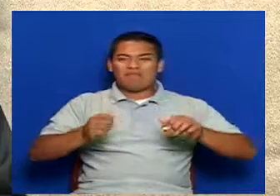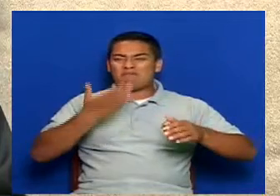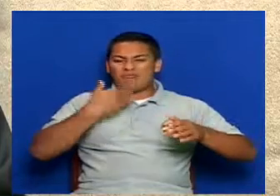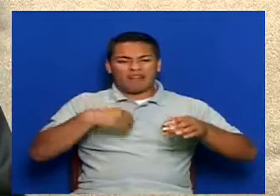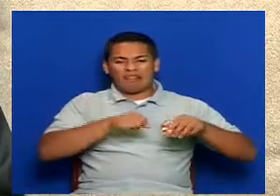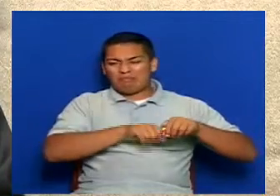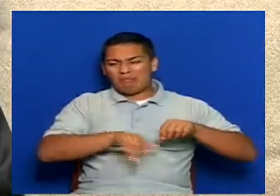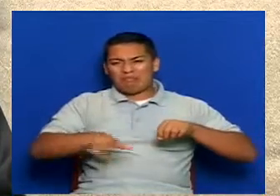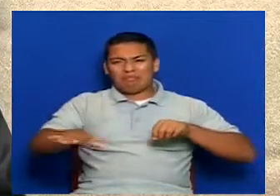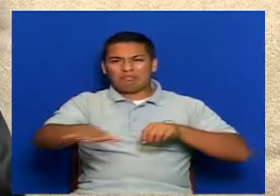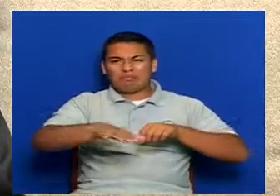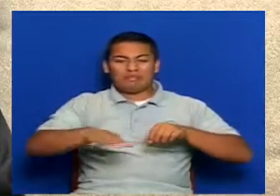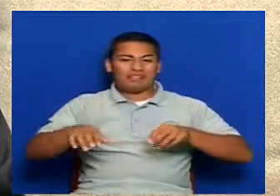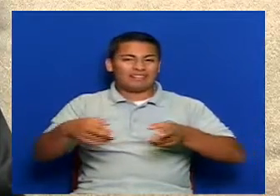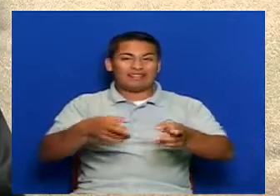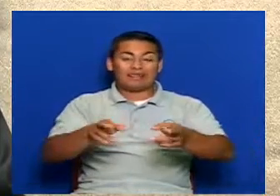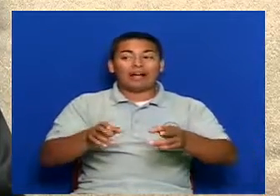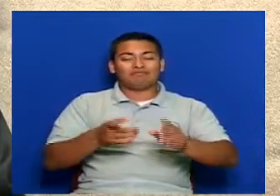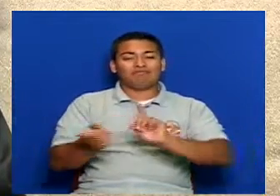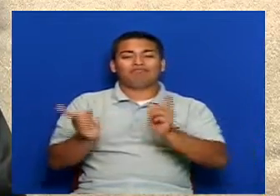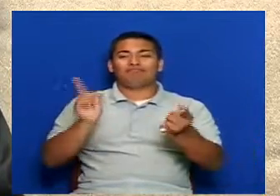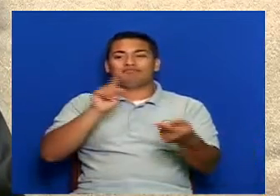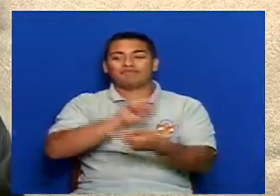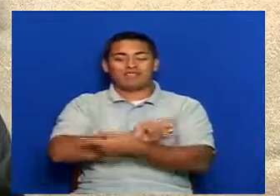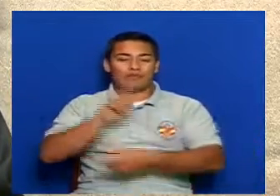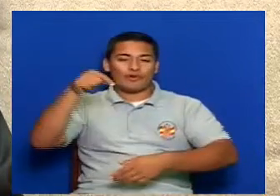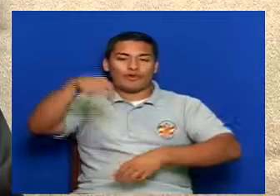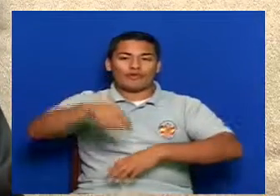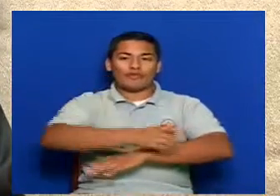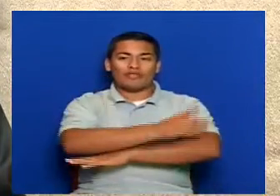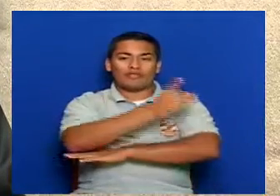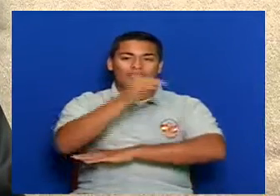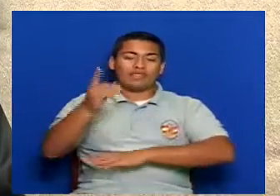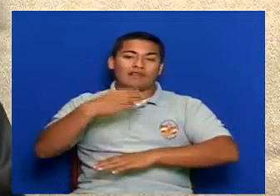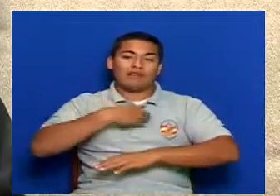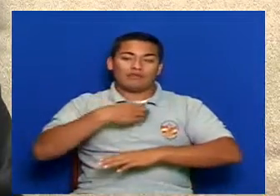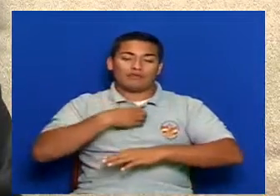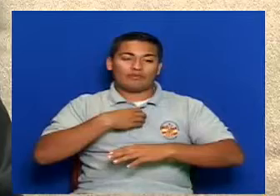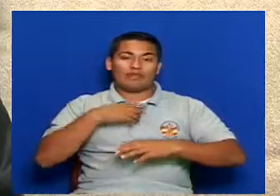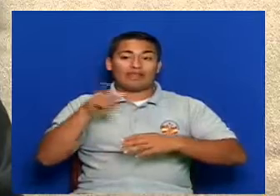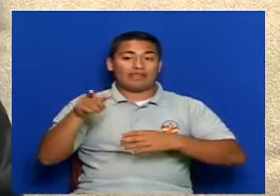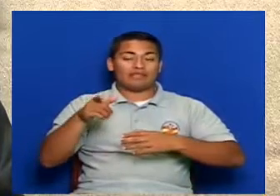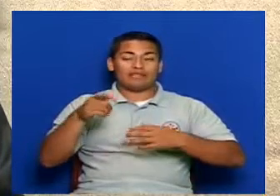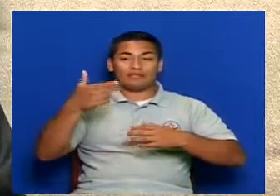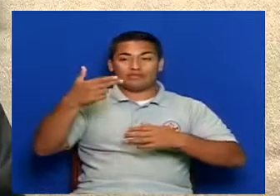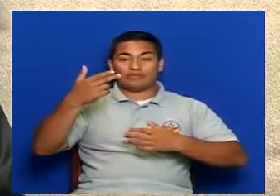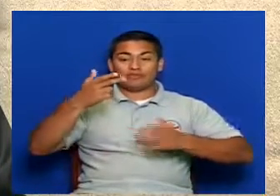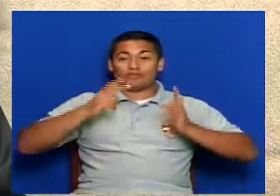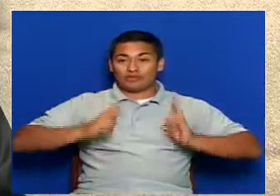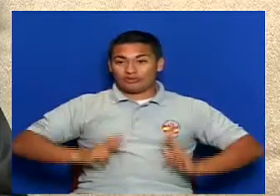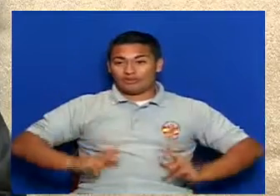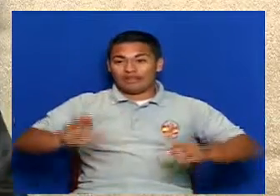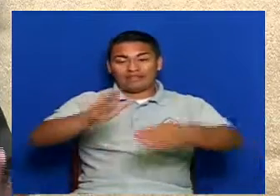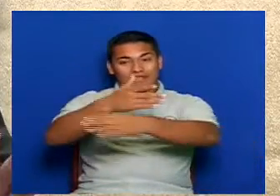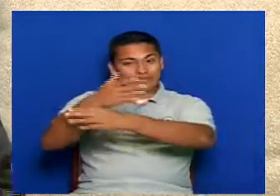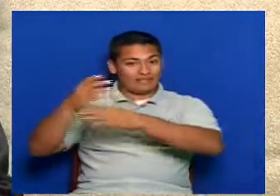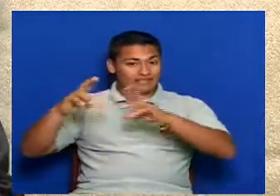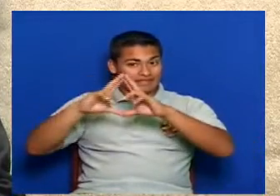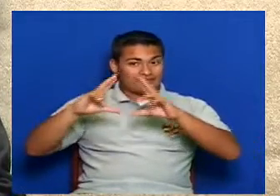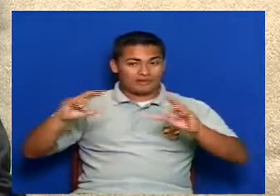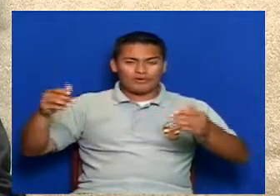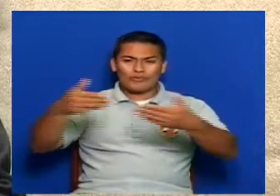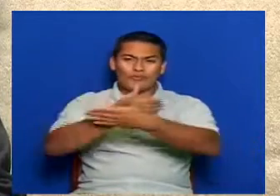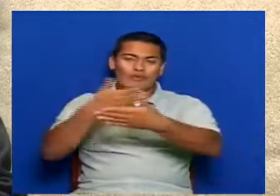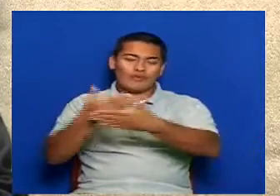se ha venido superando eso y la gran minería que se da tanto en la libertad como el santo domingo- como en otros lugares del país ya son con